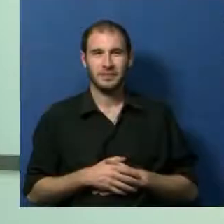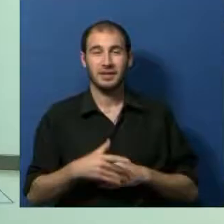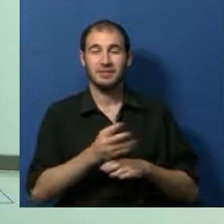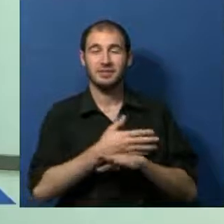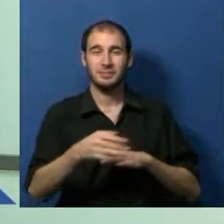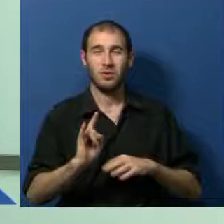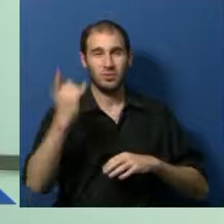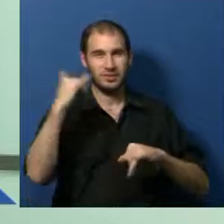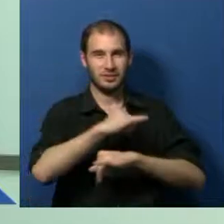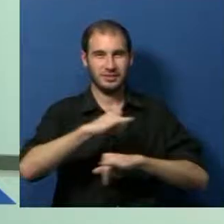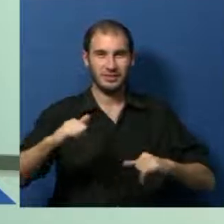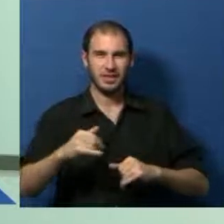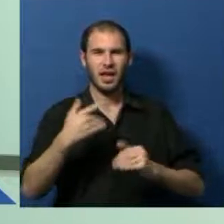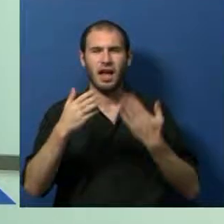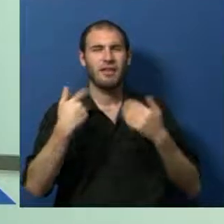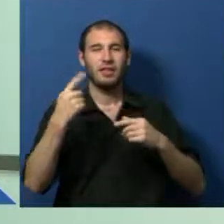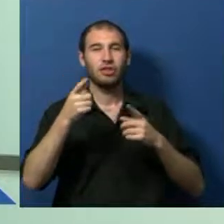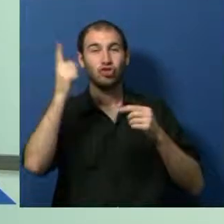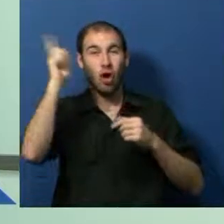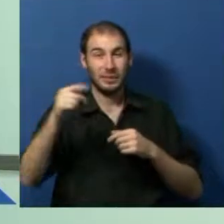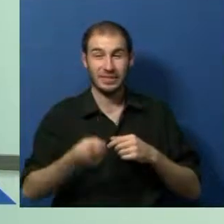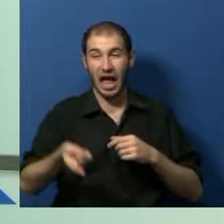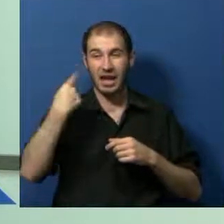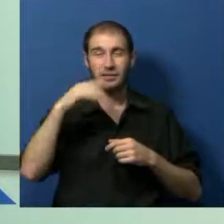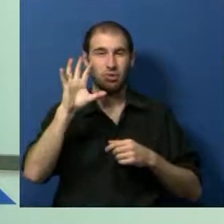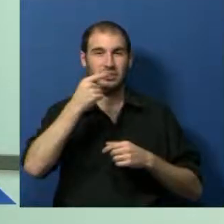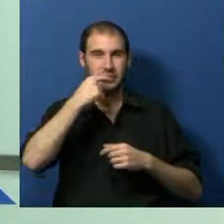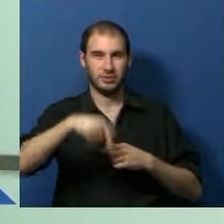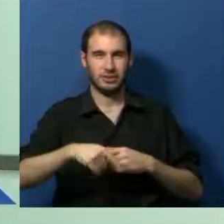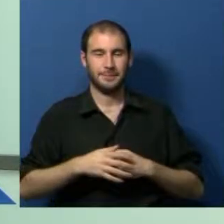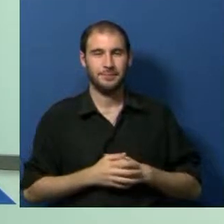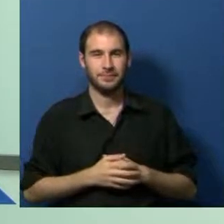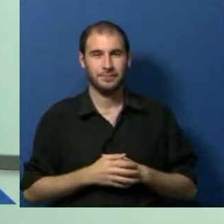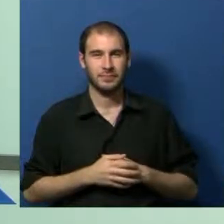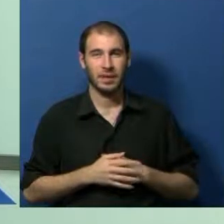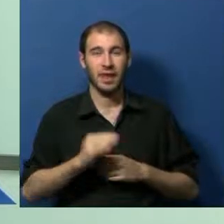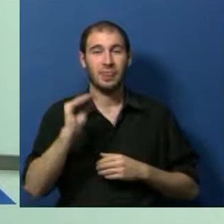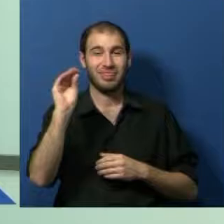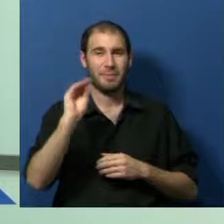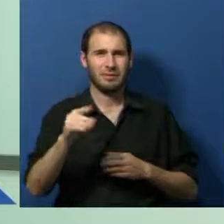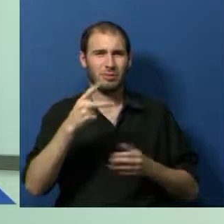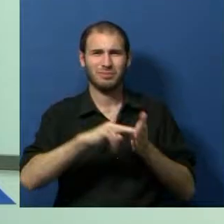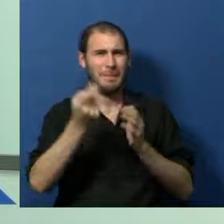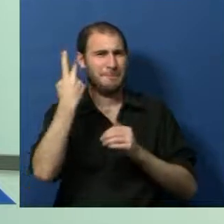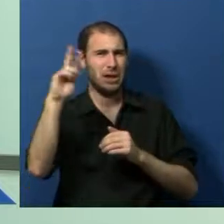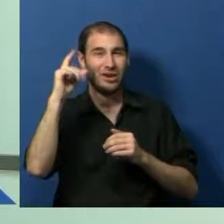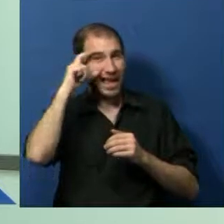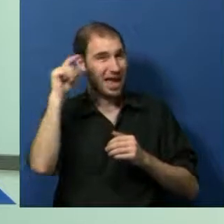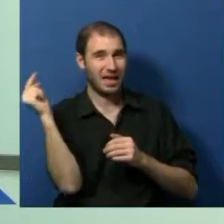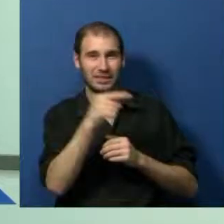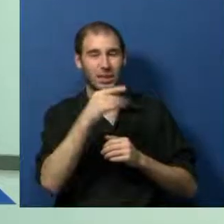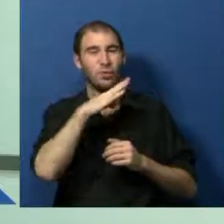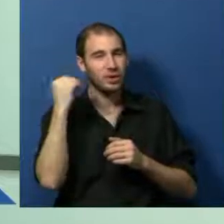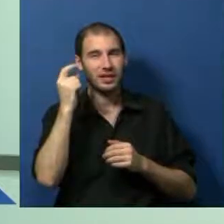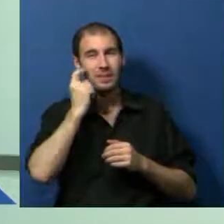Continuamos en Unidiversidad Noticias y hablamos de la tormenta ocurrida ayer en la provincia de Mendoza. Los departamentos más afectados en el este provincial,